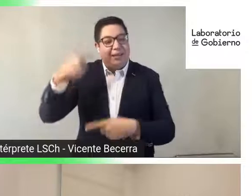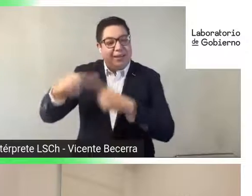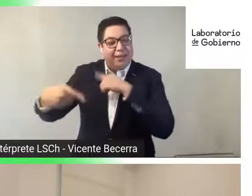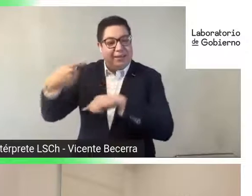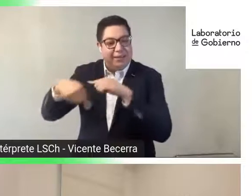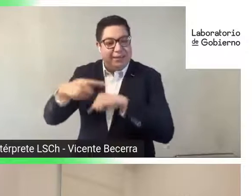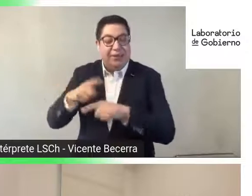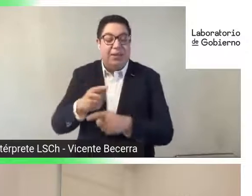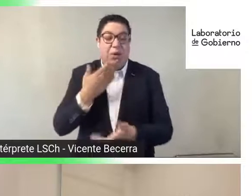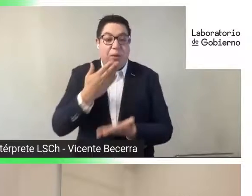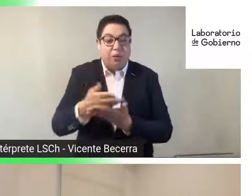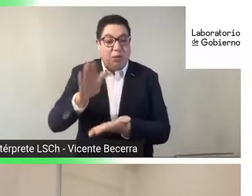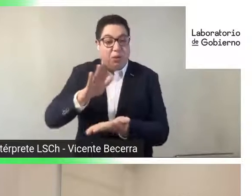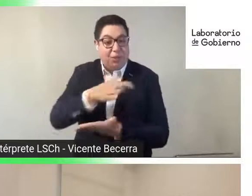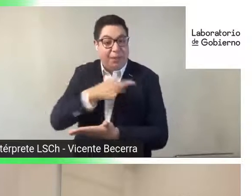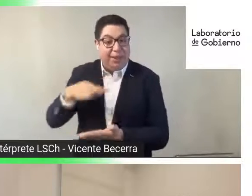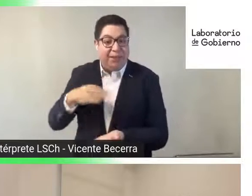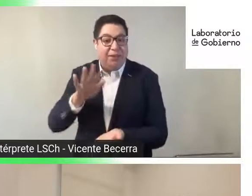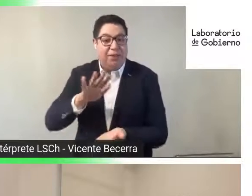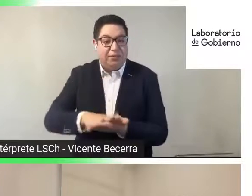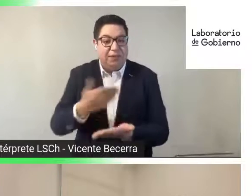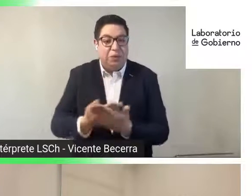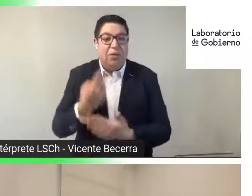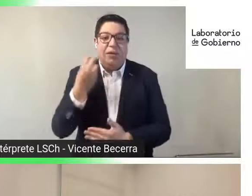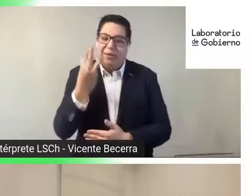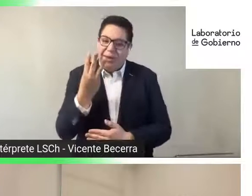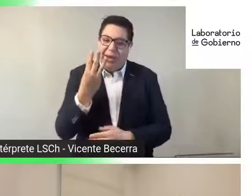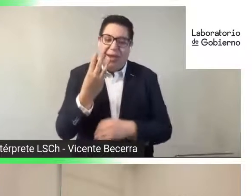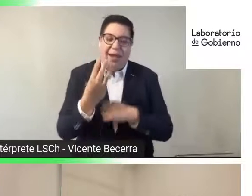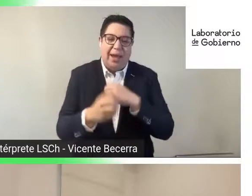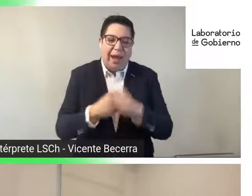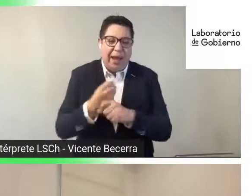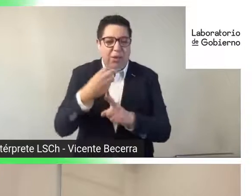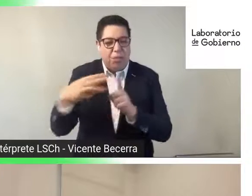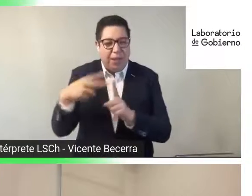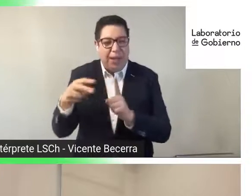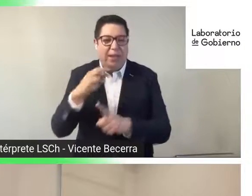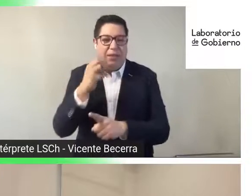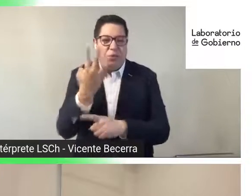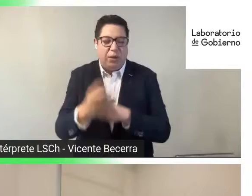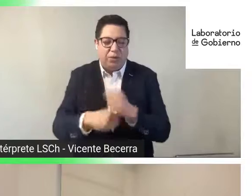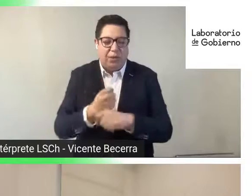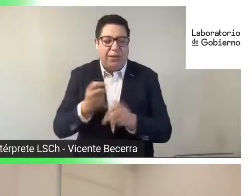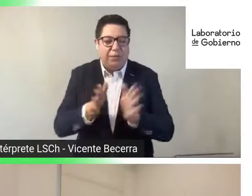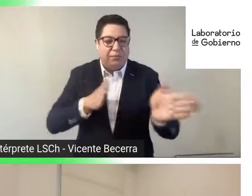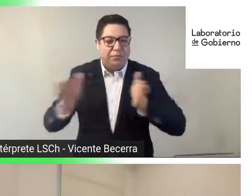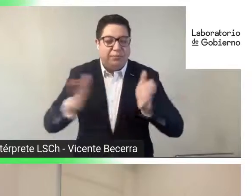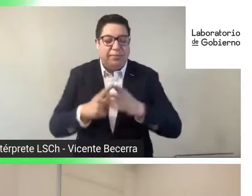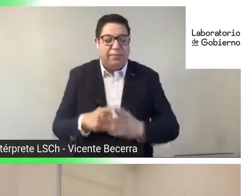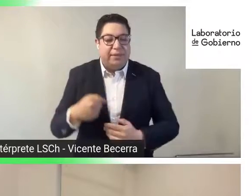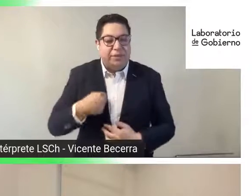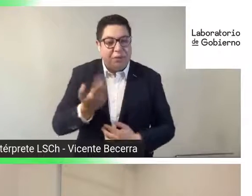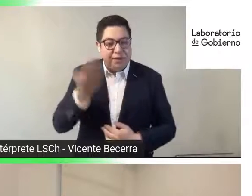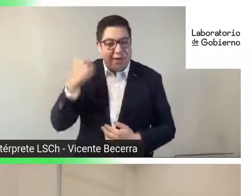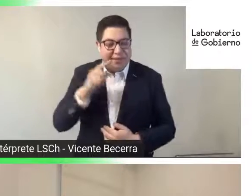al Ministerio de Salud hace 4 años, 3 años y medio. Primero que nada porque siempre